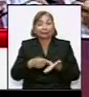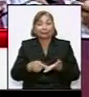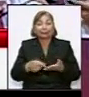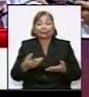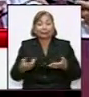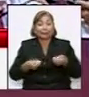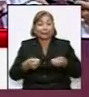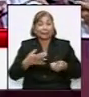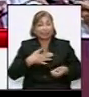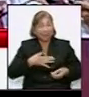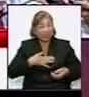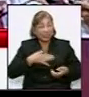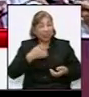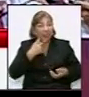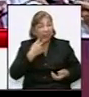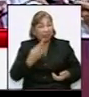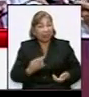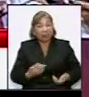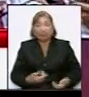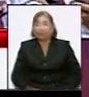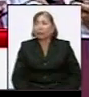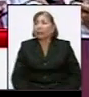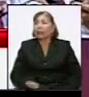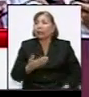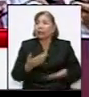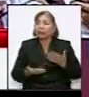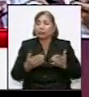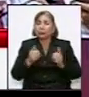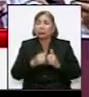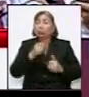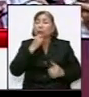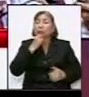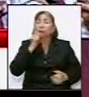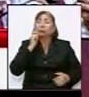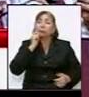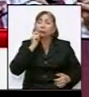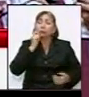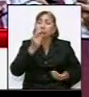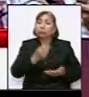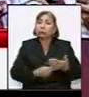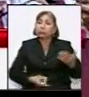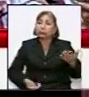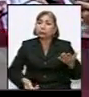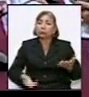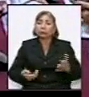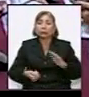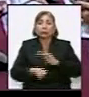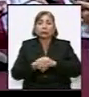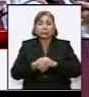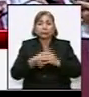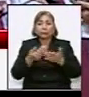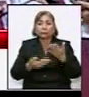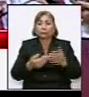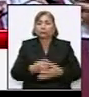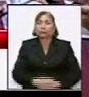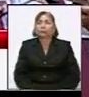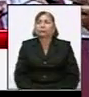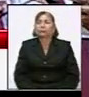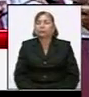obligar a mí revelar algo confidencial que puede haber precisado un patrocinador